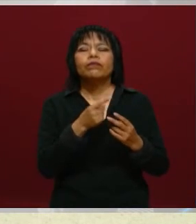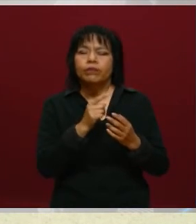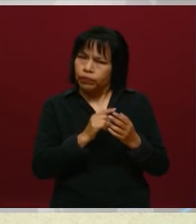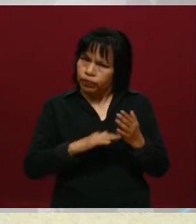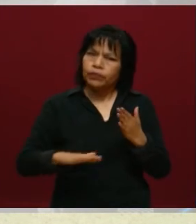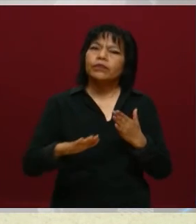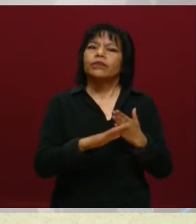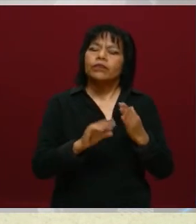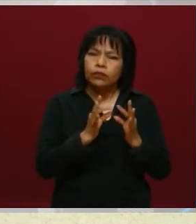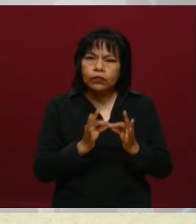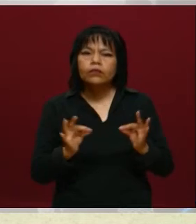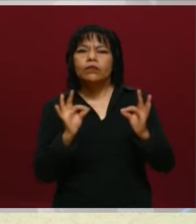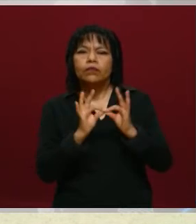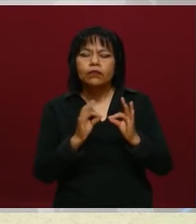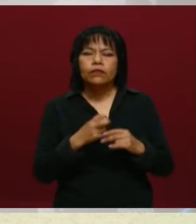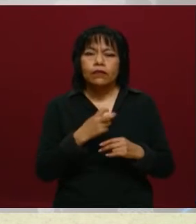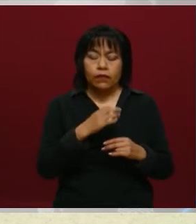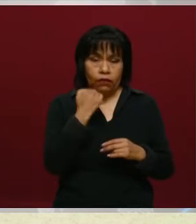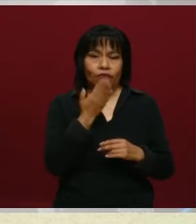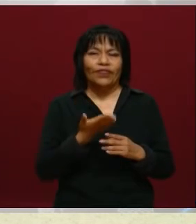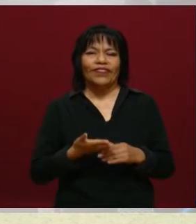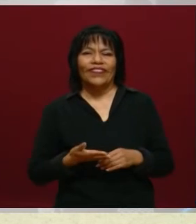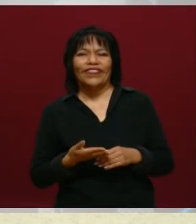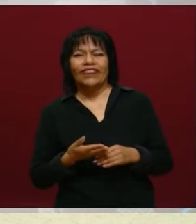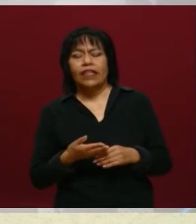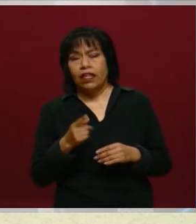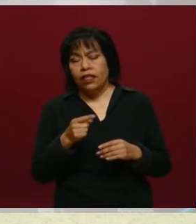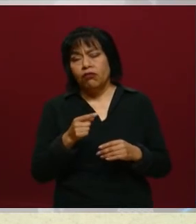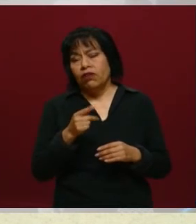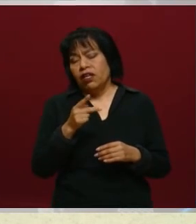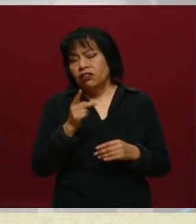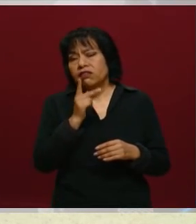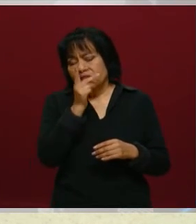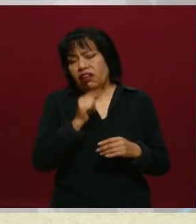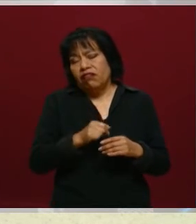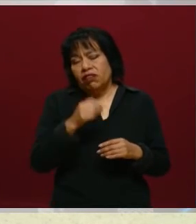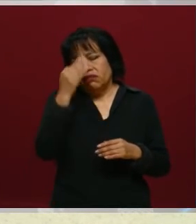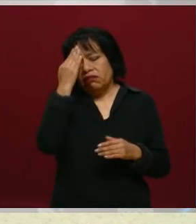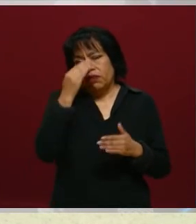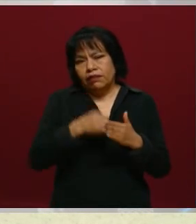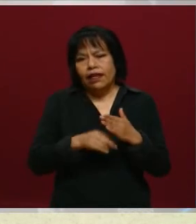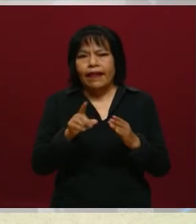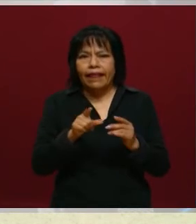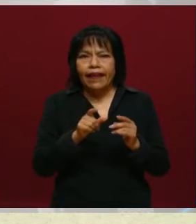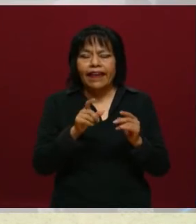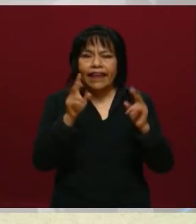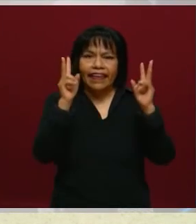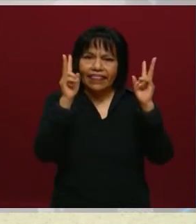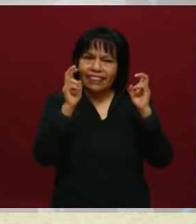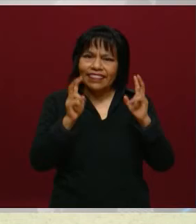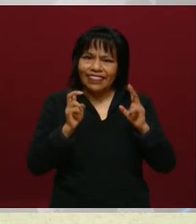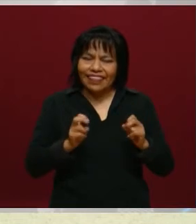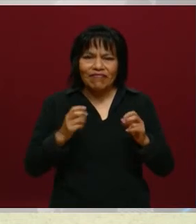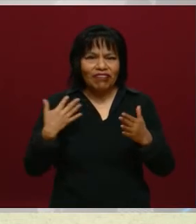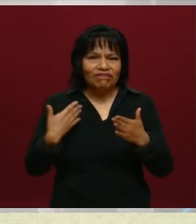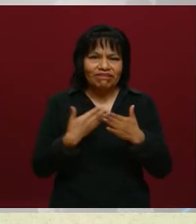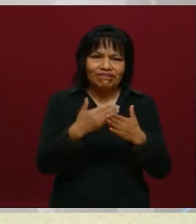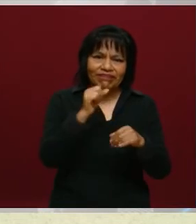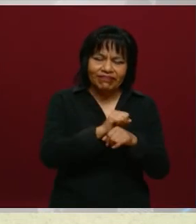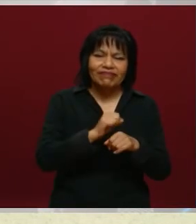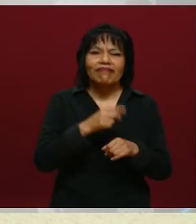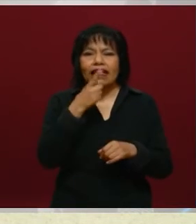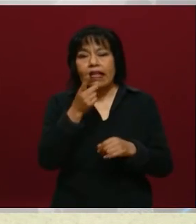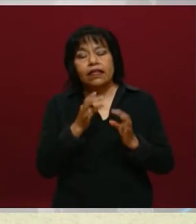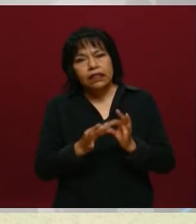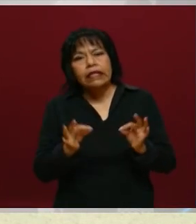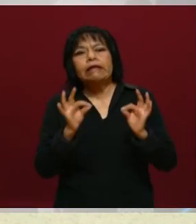básicos coral así que si nos quieres dar algunas palabras de reflexión de estos temas que hemos estado tratando esta semana y